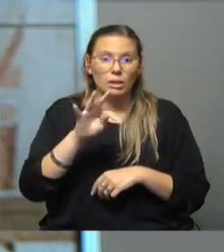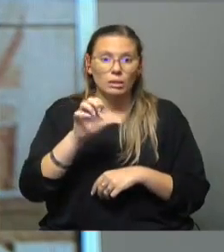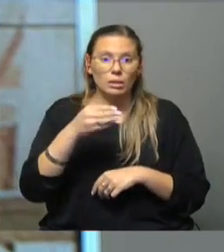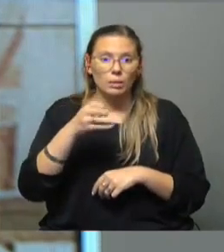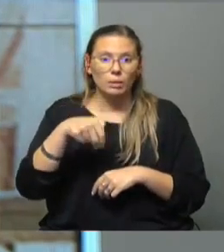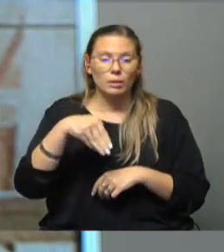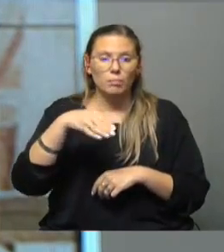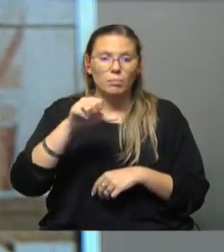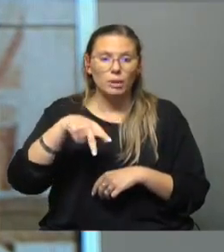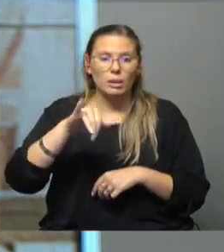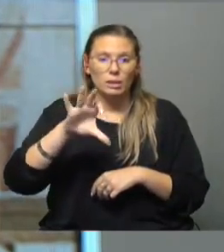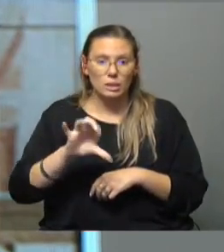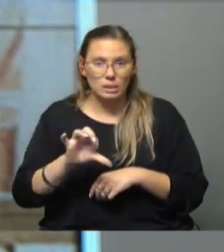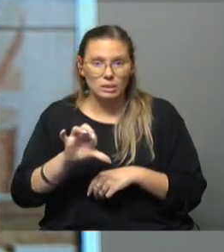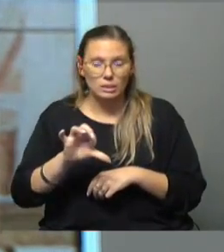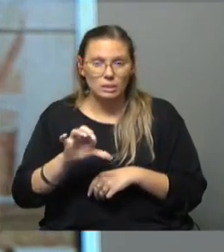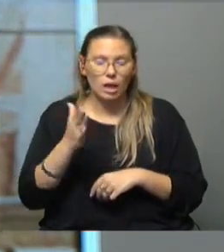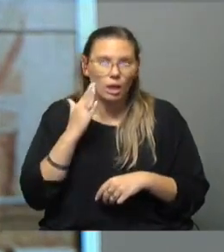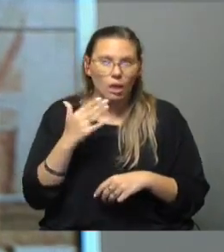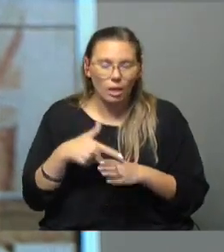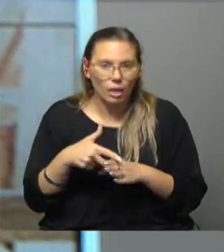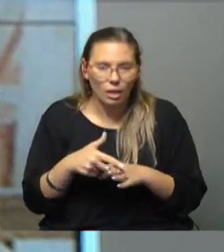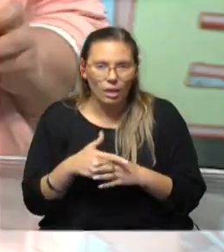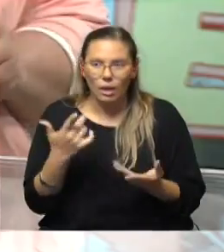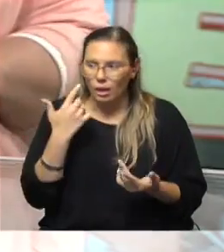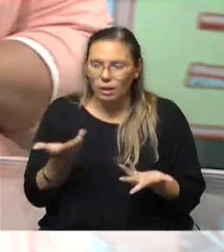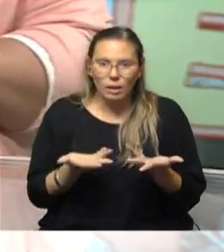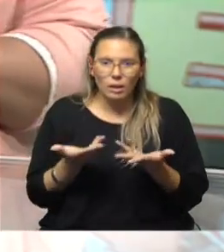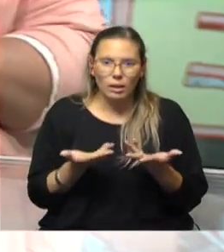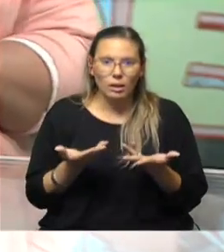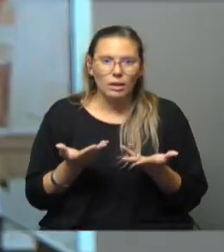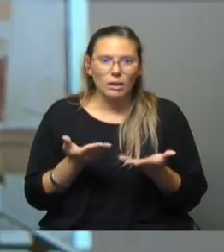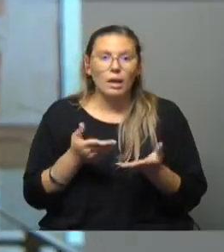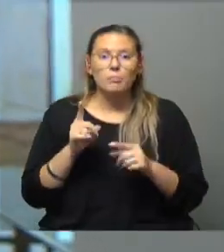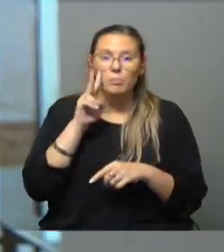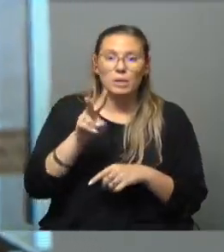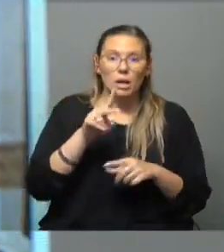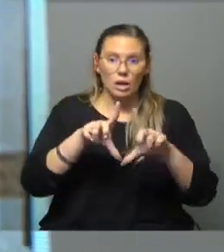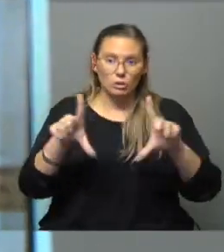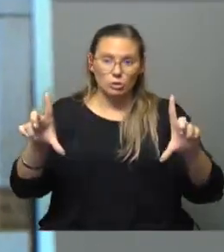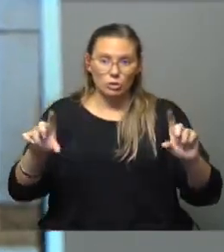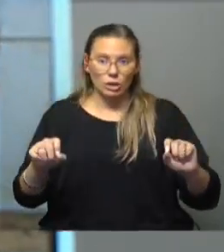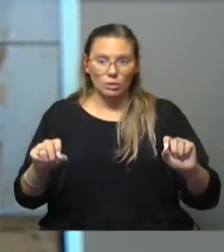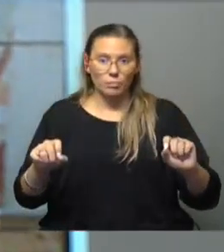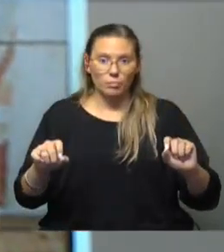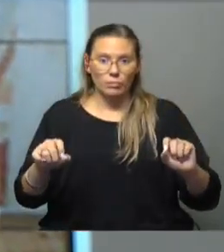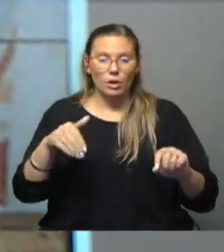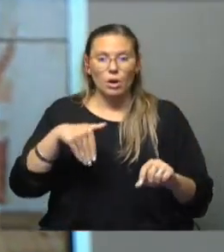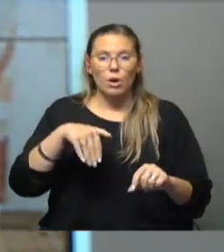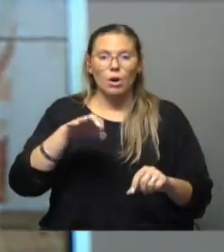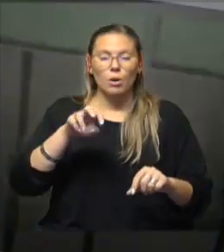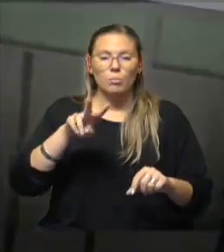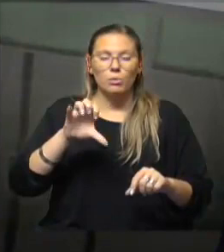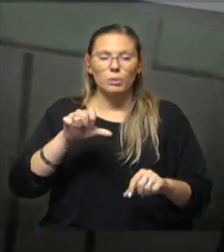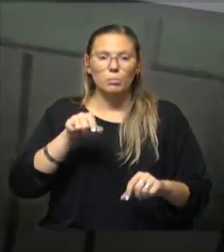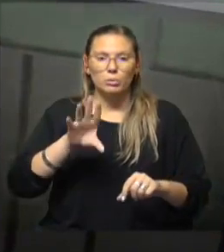Menis. Y Esteban Menis, al chabón se taraba, ¿viste? Y también, mirá, lo vemos en el Zócalo ahí. Atrás. Ahí está. Movie.com.uy, claro. Ahí